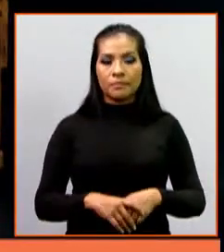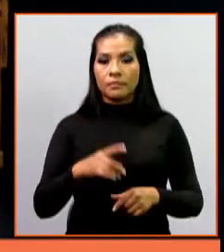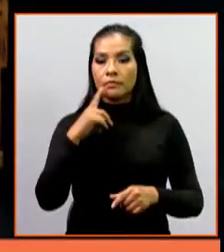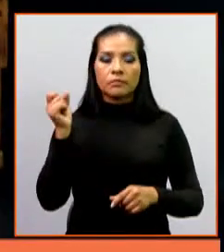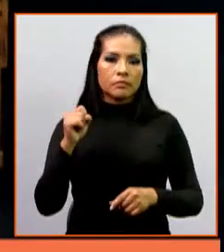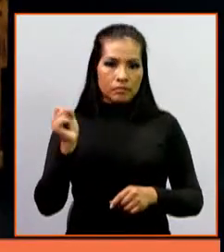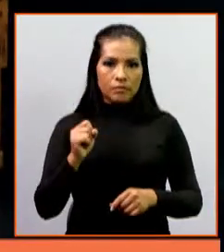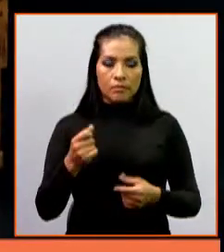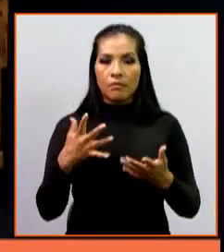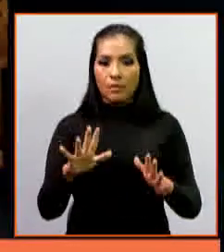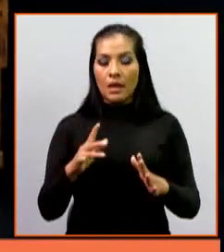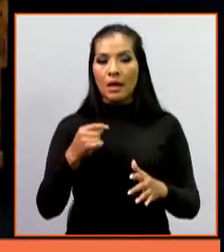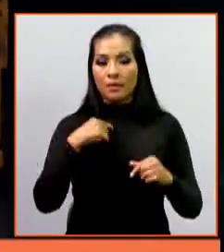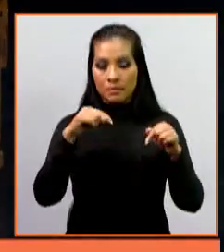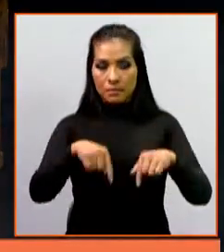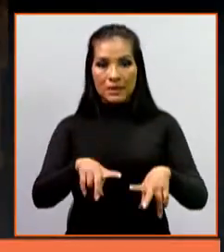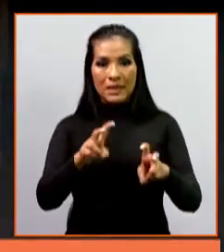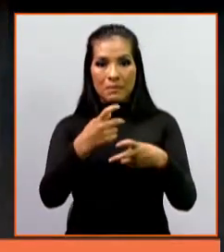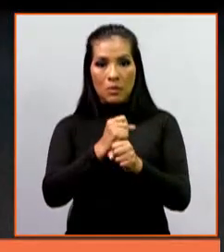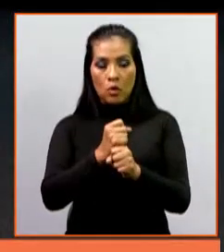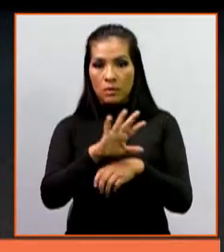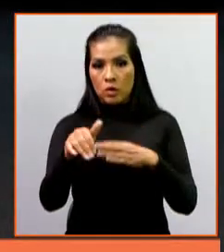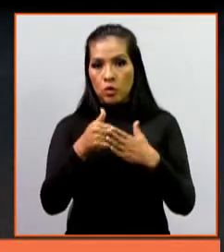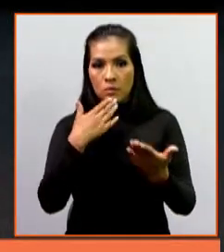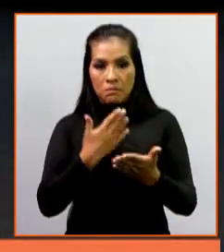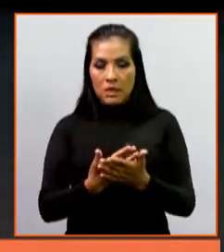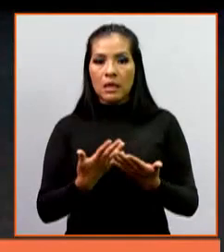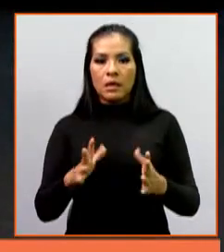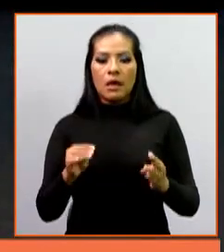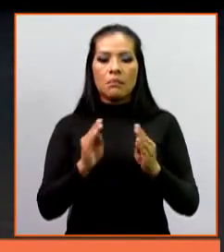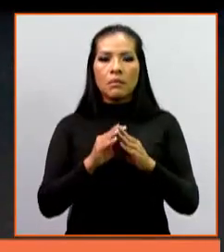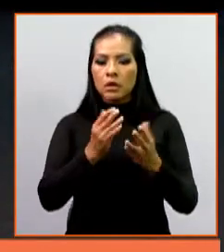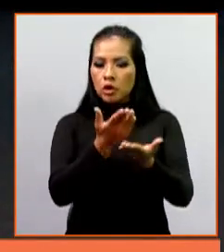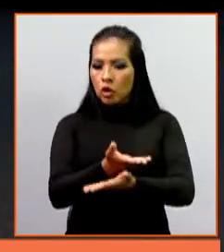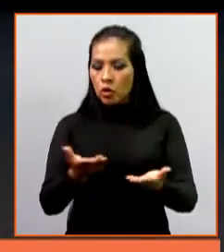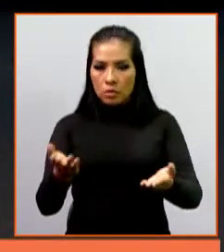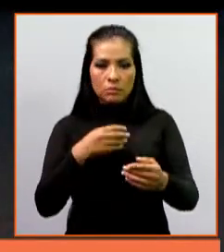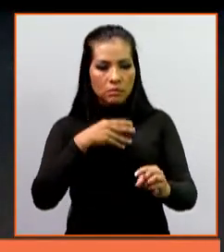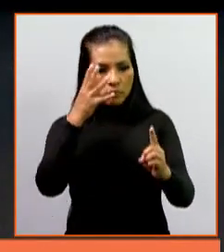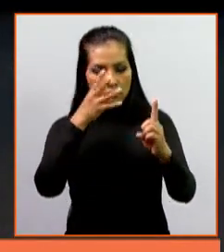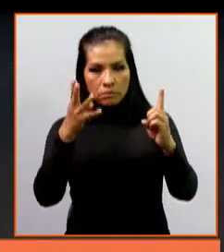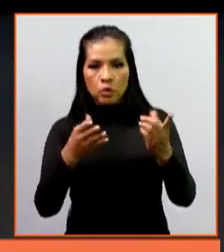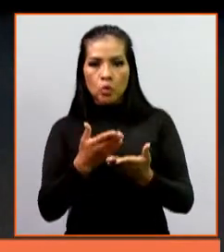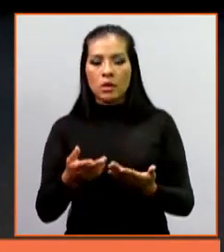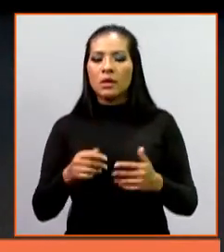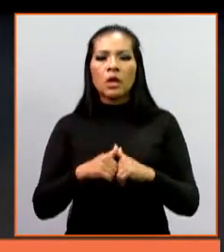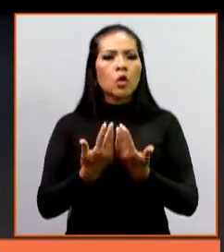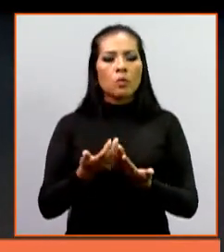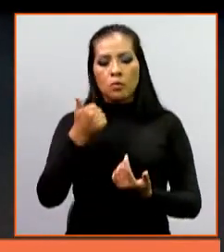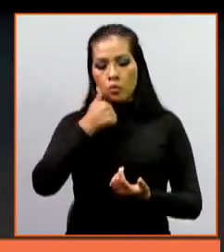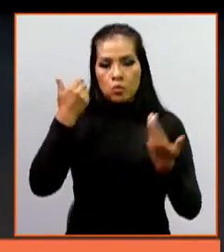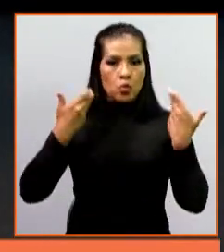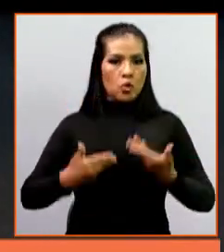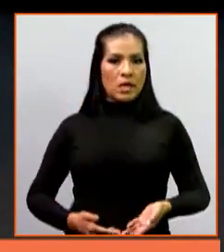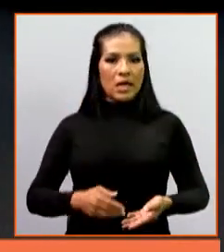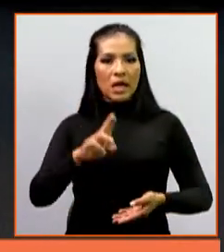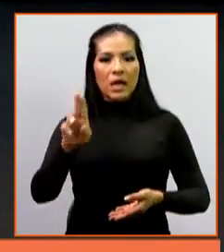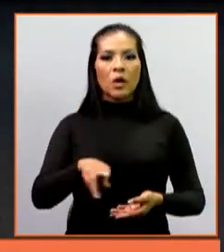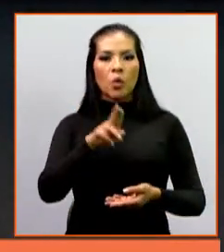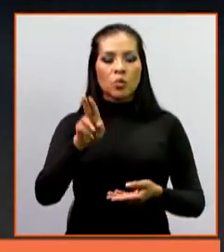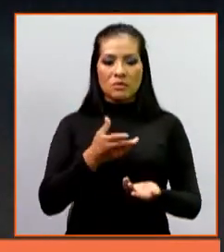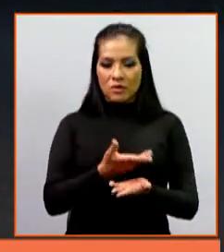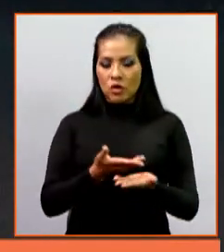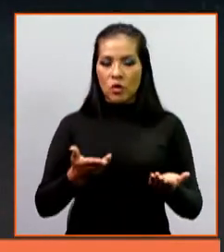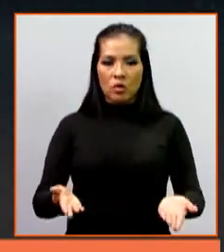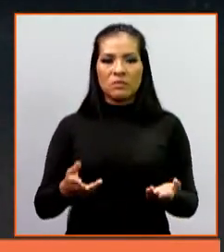acá la obra deviene de una investigación artístico-objetual de los objetos de mujeres, que usamos las mujeres. Y para mí, por lo